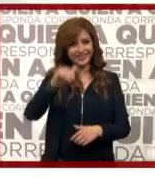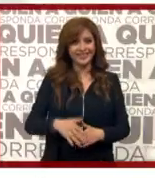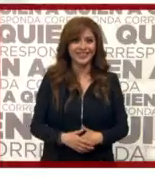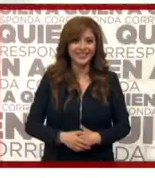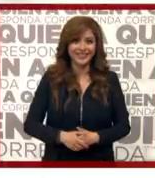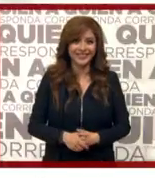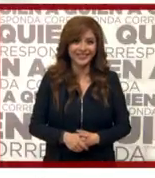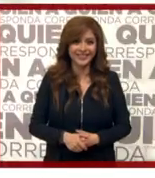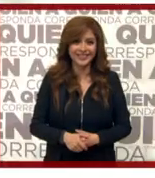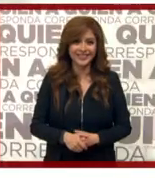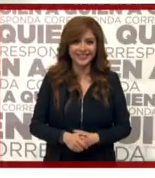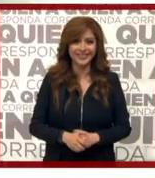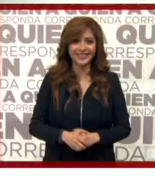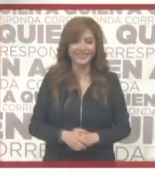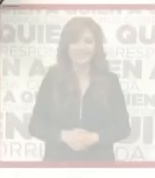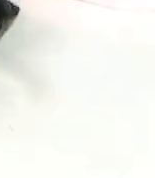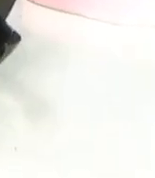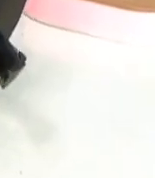tu